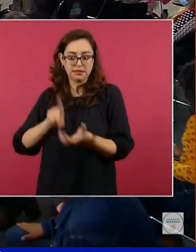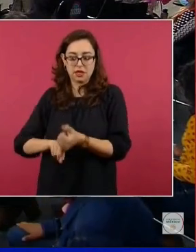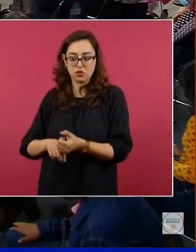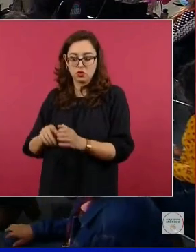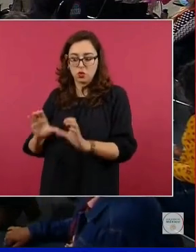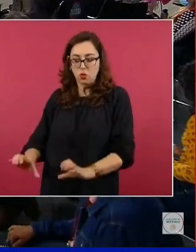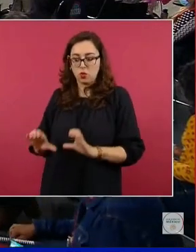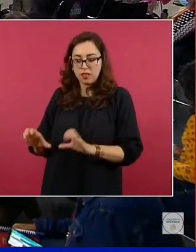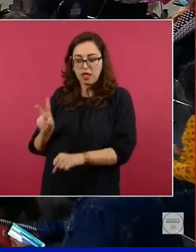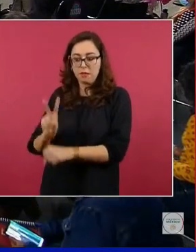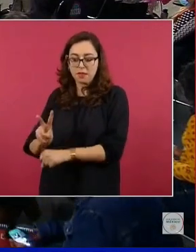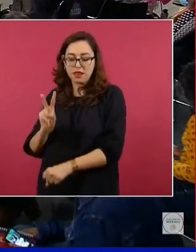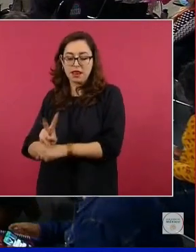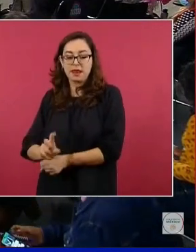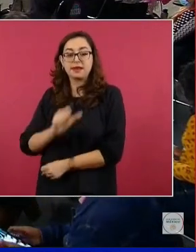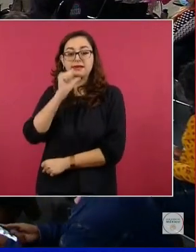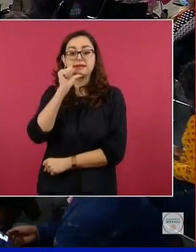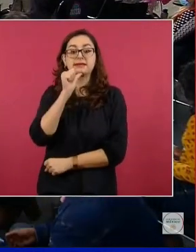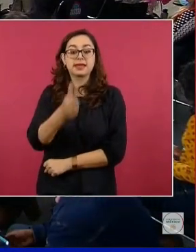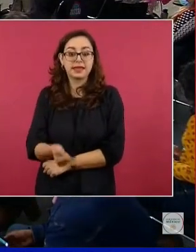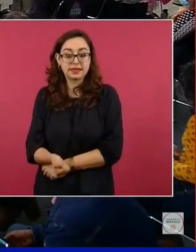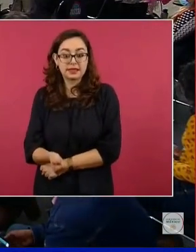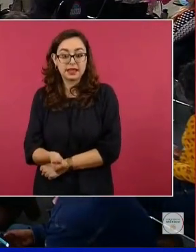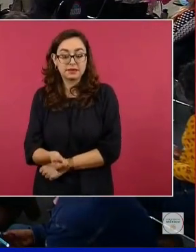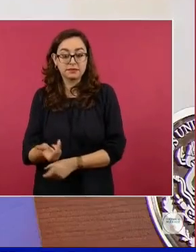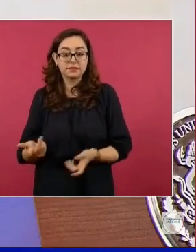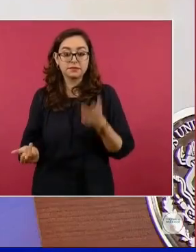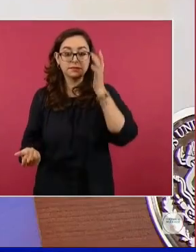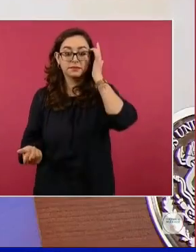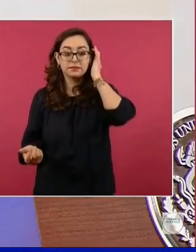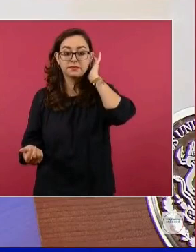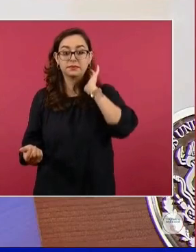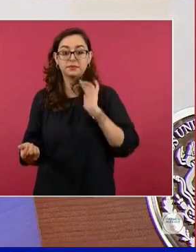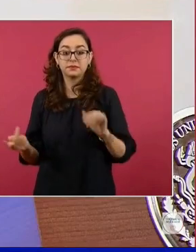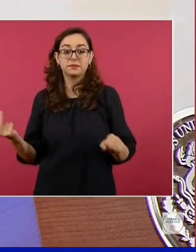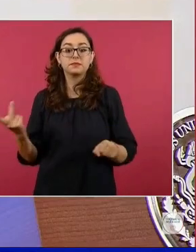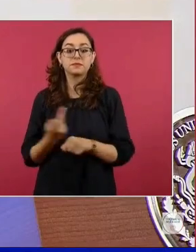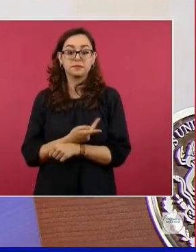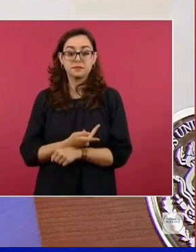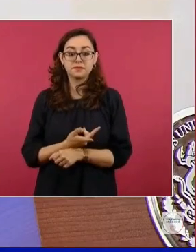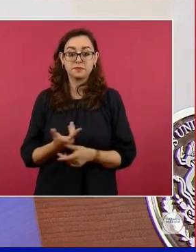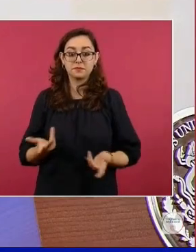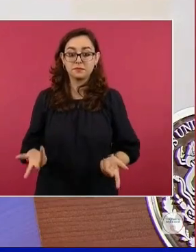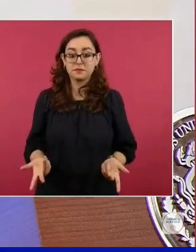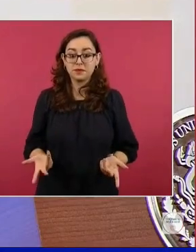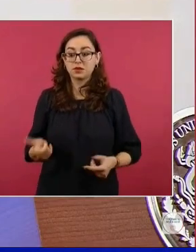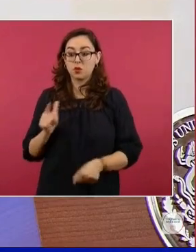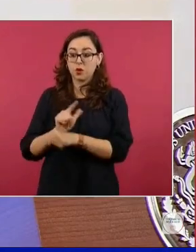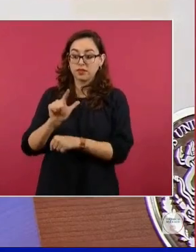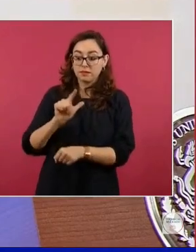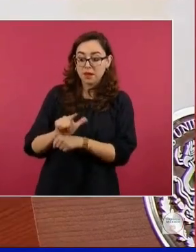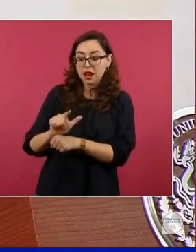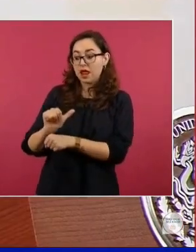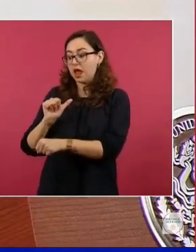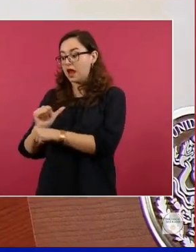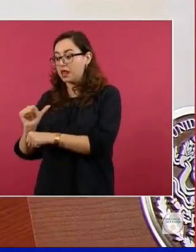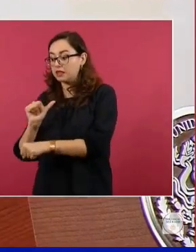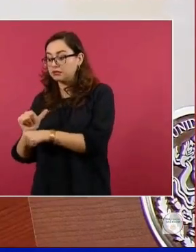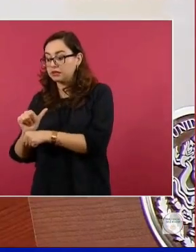es mejor, la sanidad animal en Guatemala que en Argentina o que